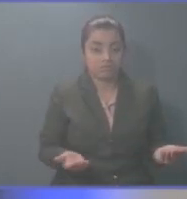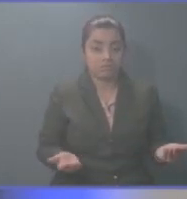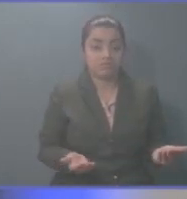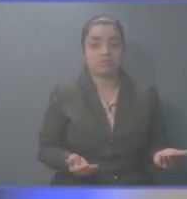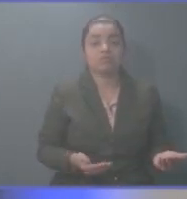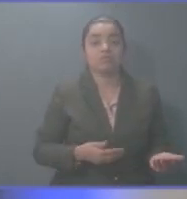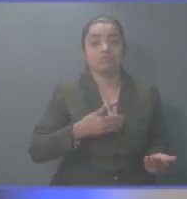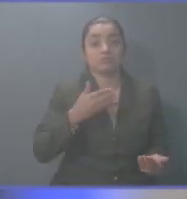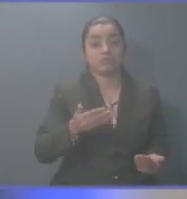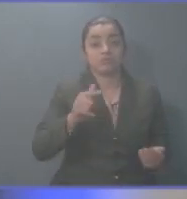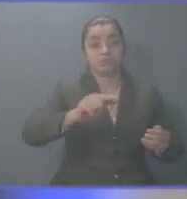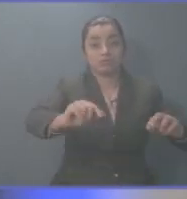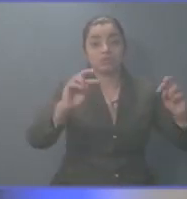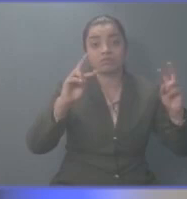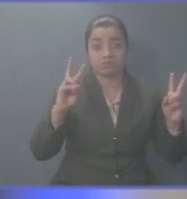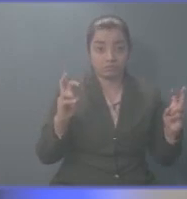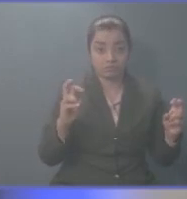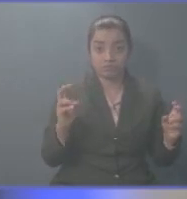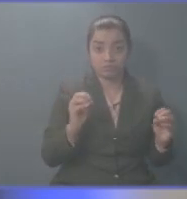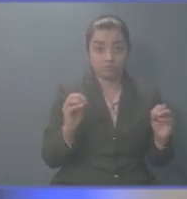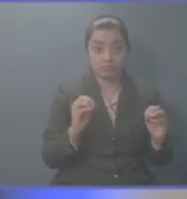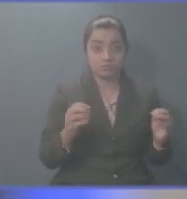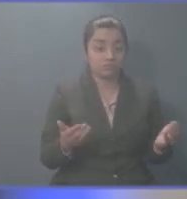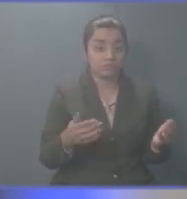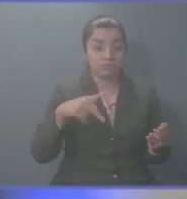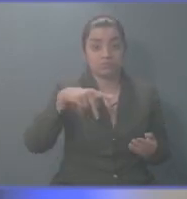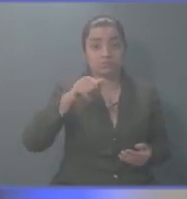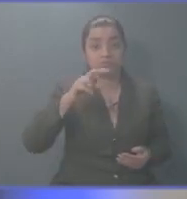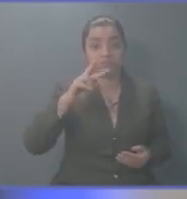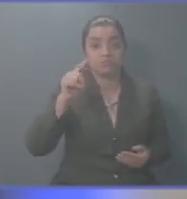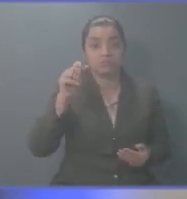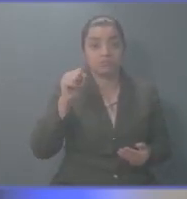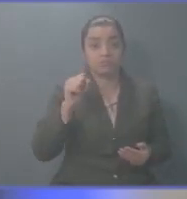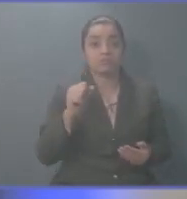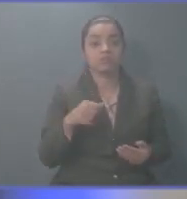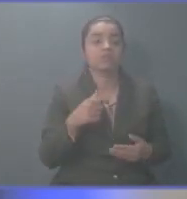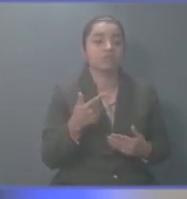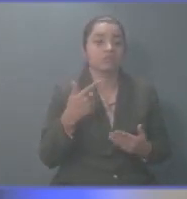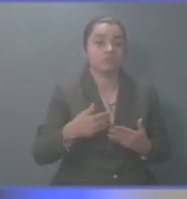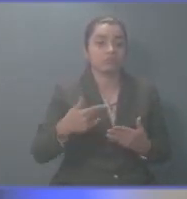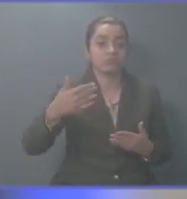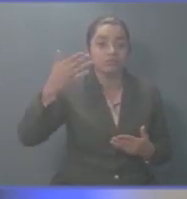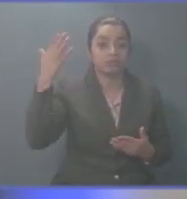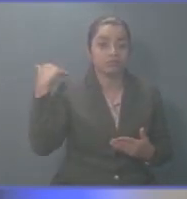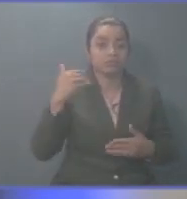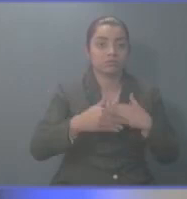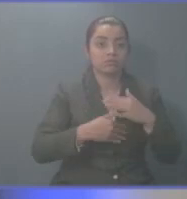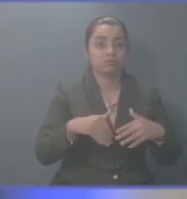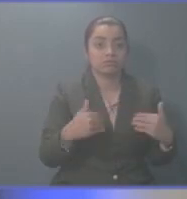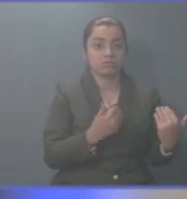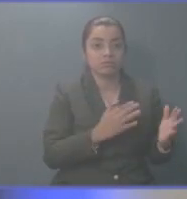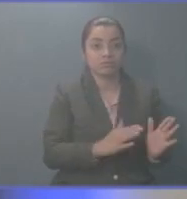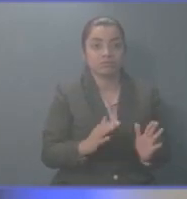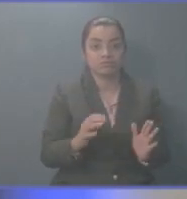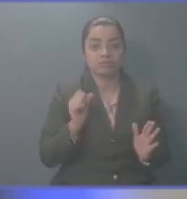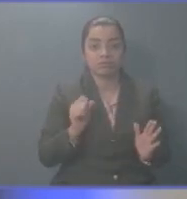dejaban entrever ese tema, que no se había hecho nada en Las Pavas. Luego él señaló a su antecesor, que es Felipe Rivas, o que es el señor